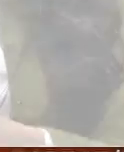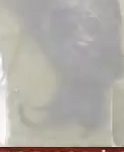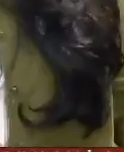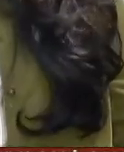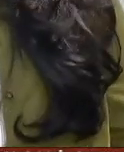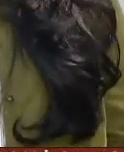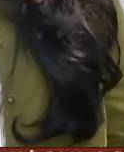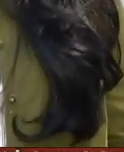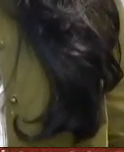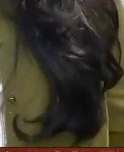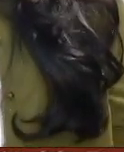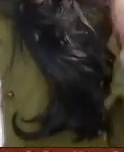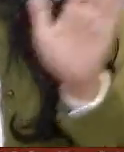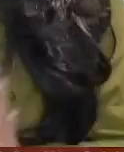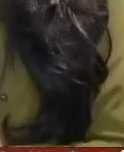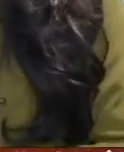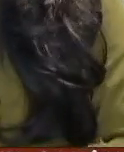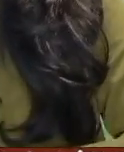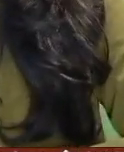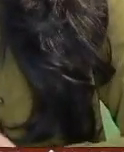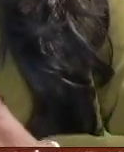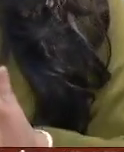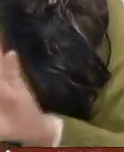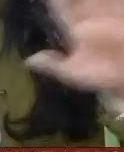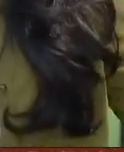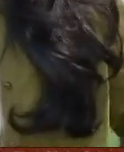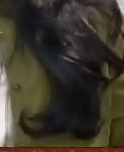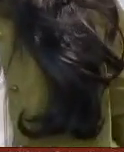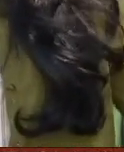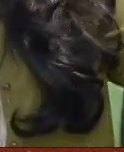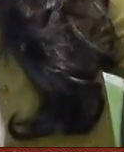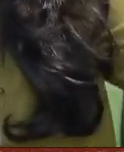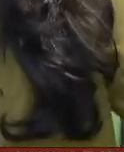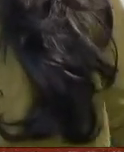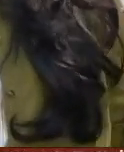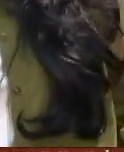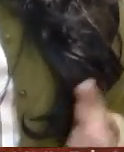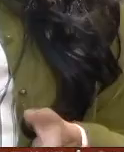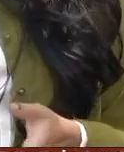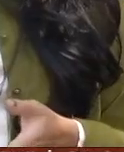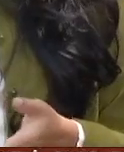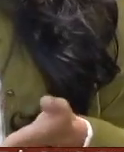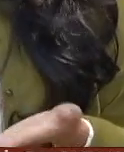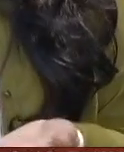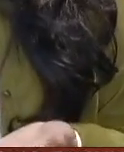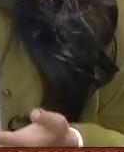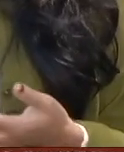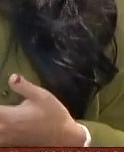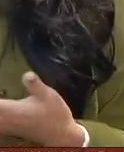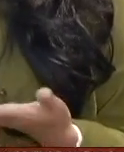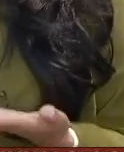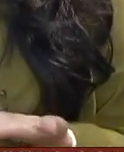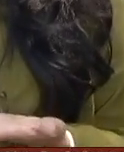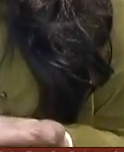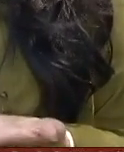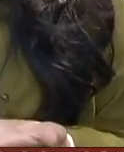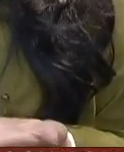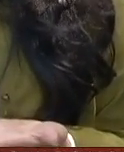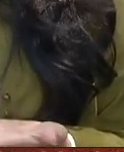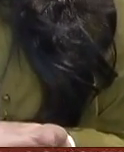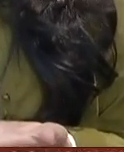jóvenes. Cuando pintábamos, a la próxima semana ya teníamos todo grafiteado. Realmente no duraba y era una inversión